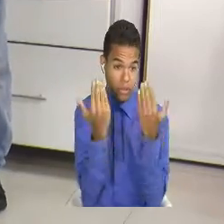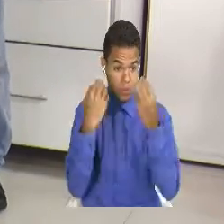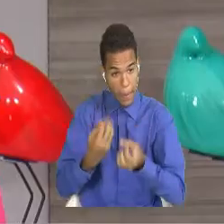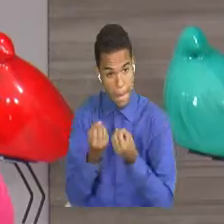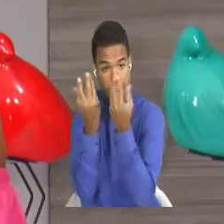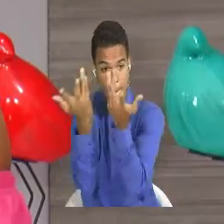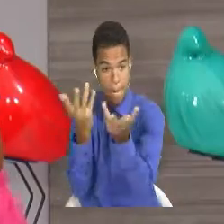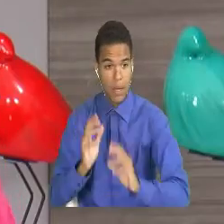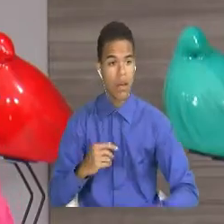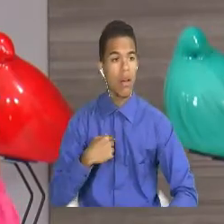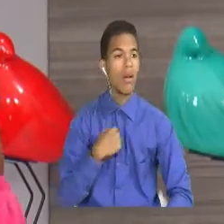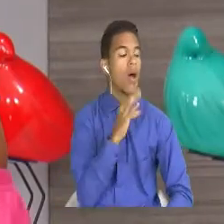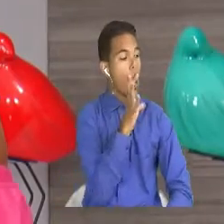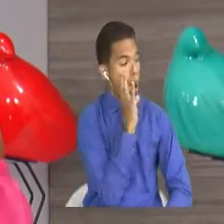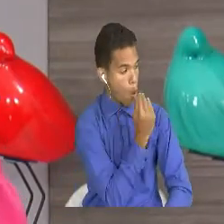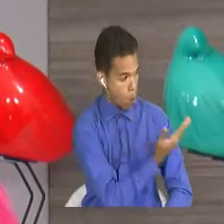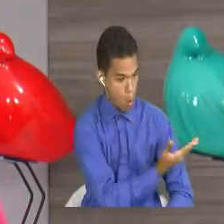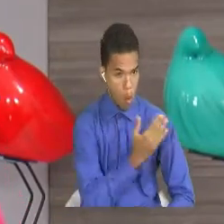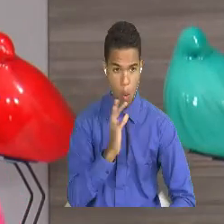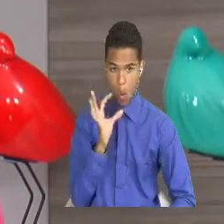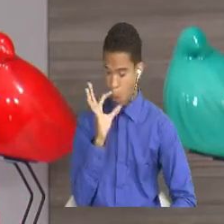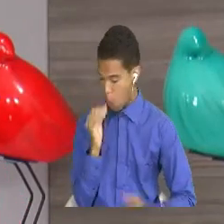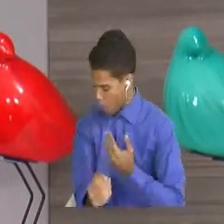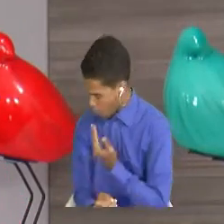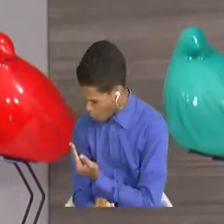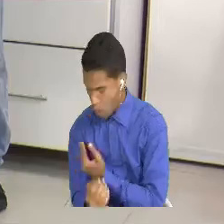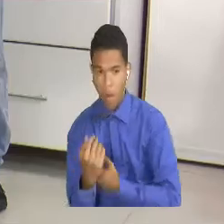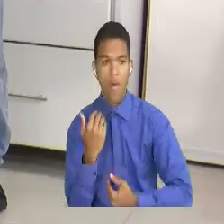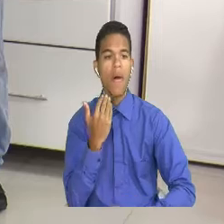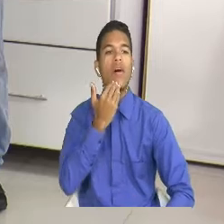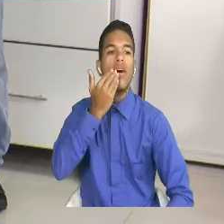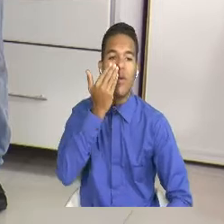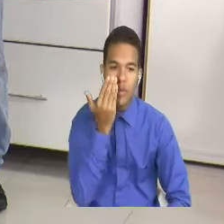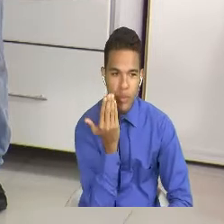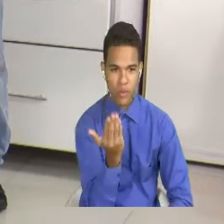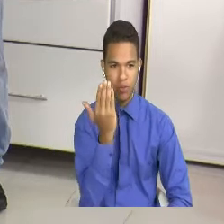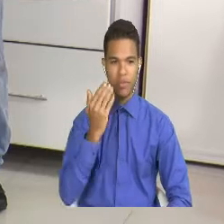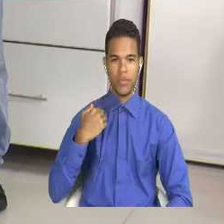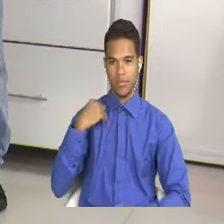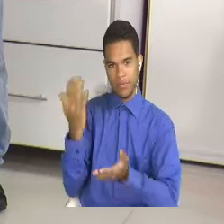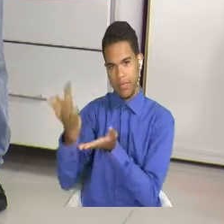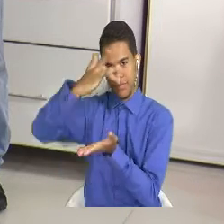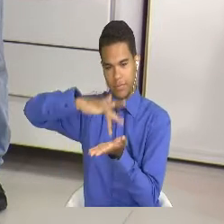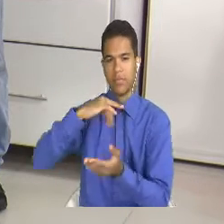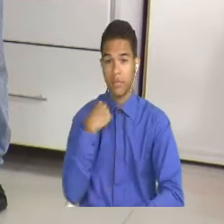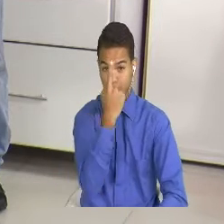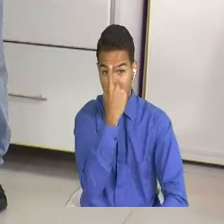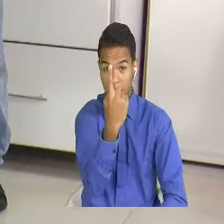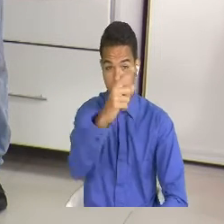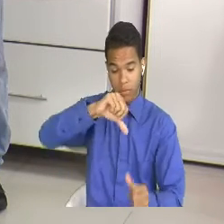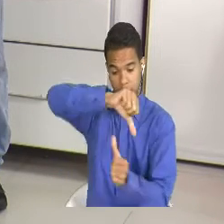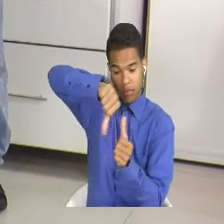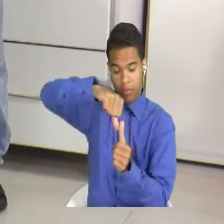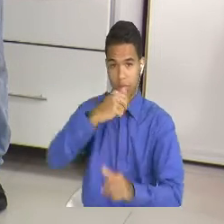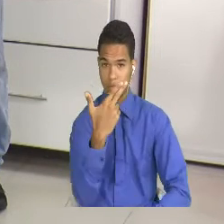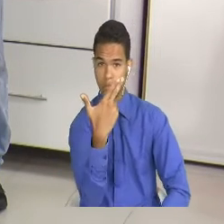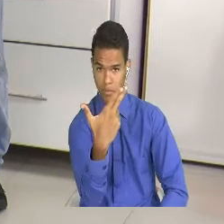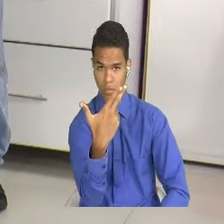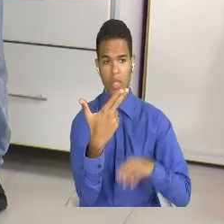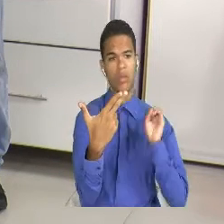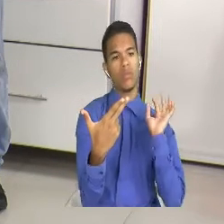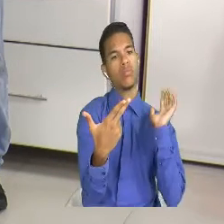don Daniel, muchísimas gracias por haber estado hoy aquí compartiendo este espacio. Y a ustedes, queridos televidentes, ya saben, en el Parque Camilo Torres se encontrarán